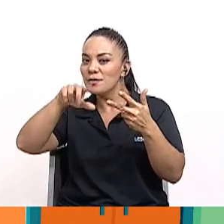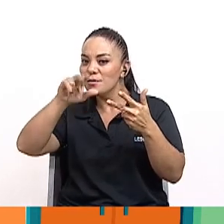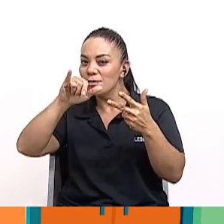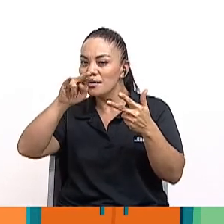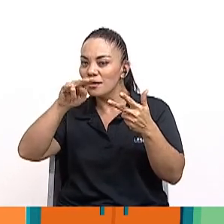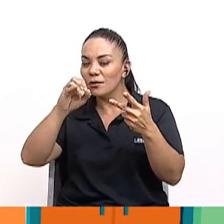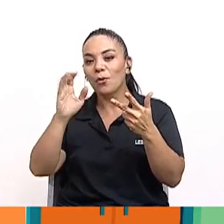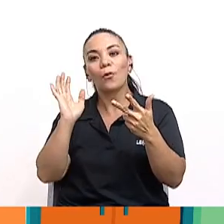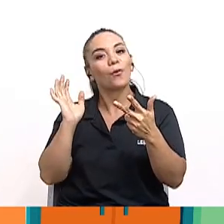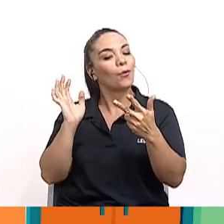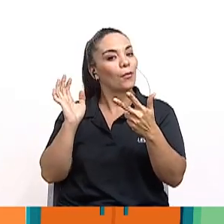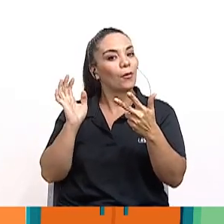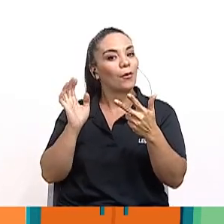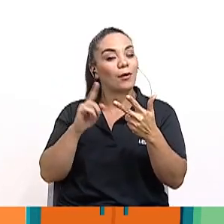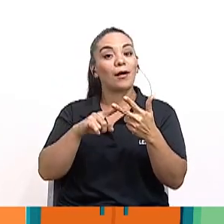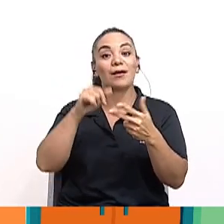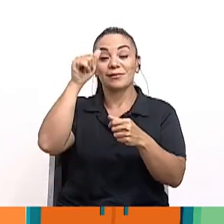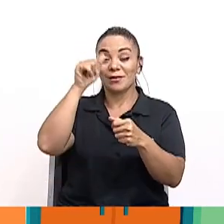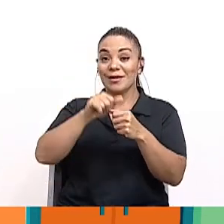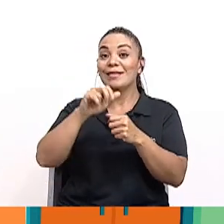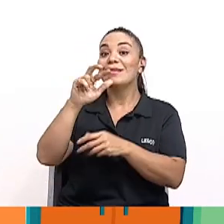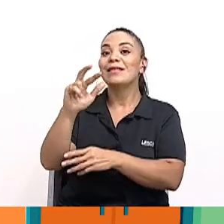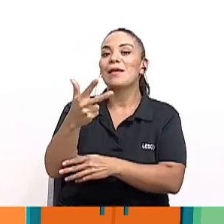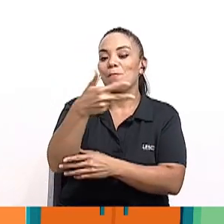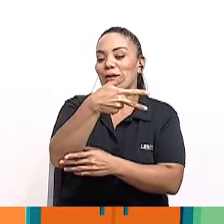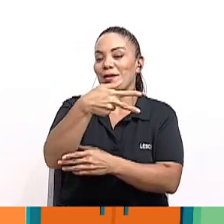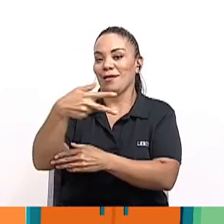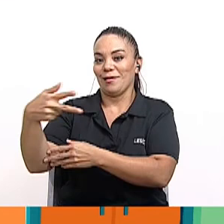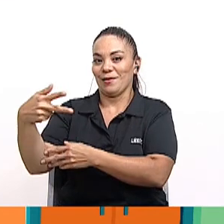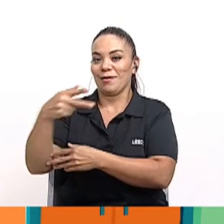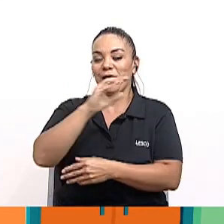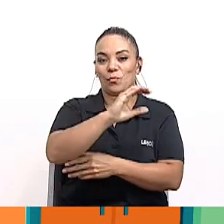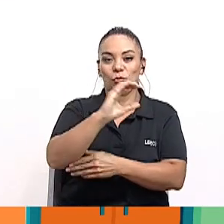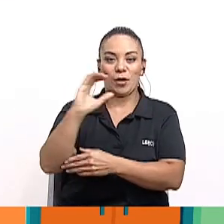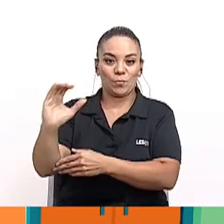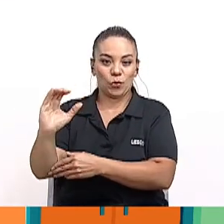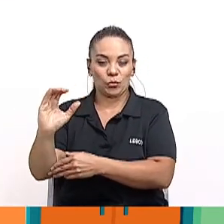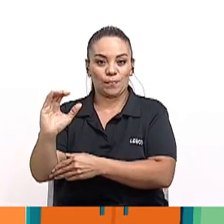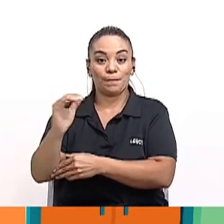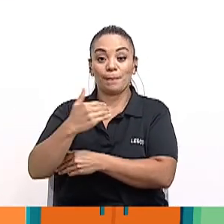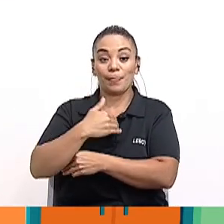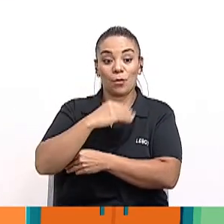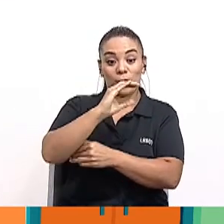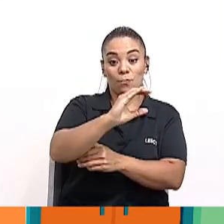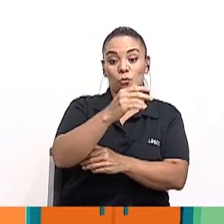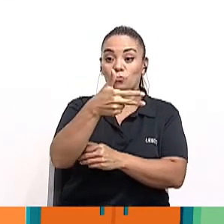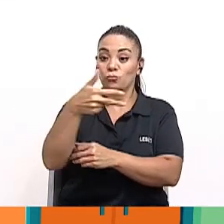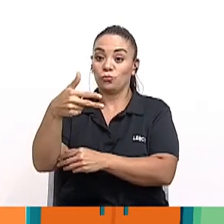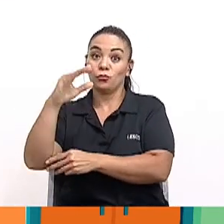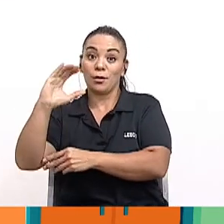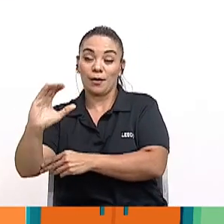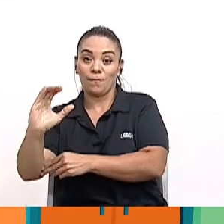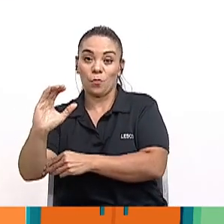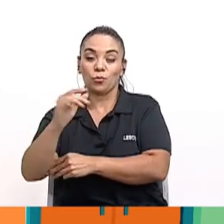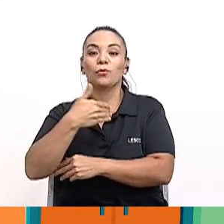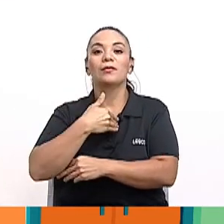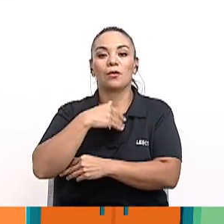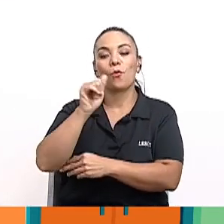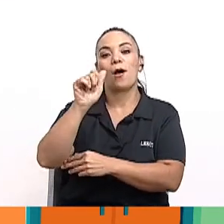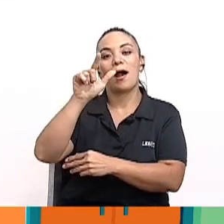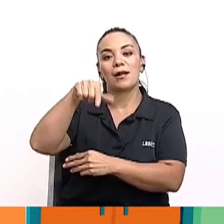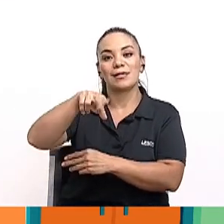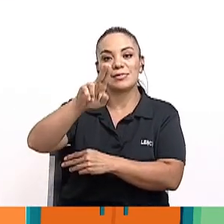pensando bien. Un enlace triple entre carbonos. Si yo tengo un enlace triple entre carbonos, tengo un